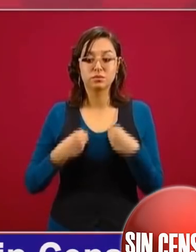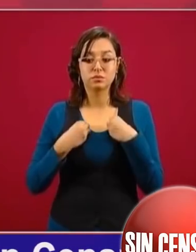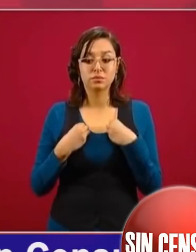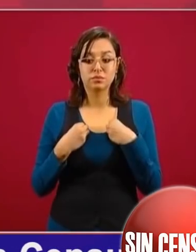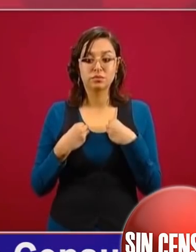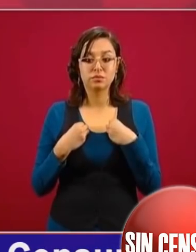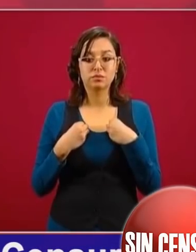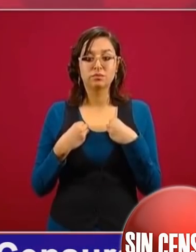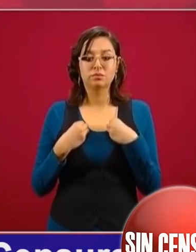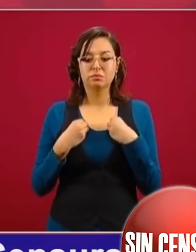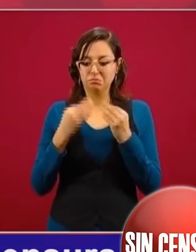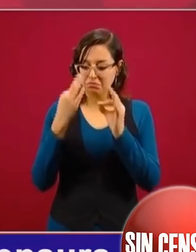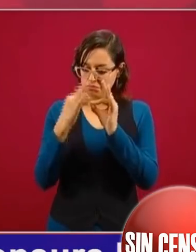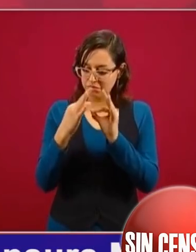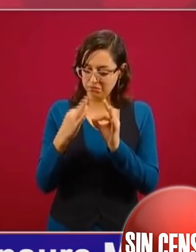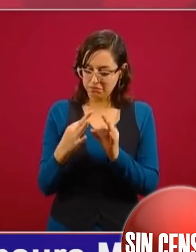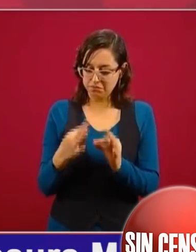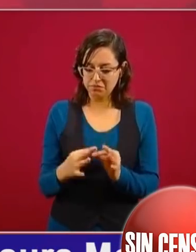con legalidad,